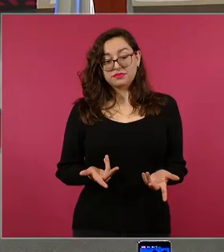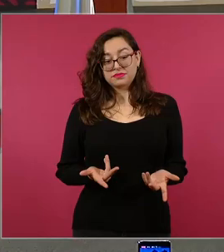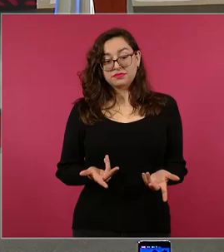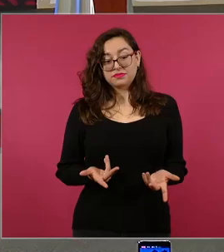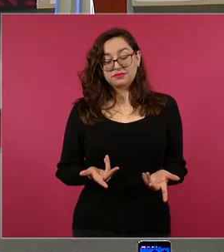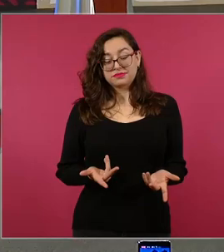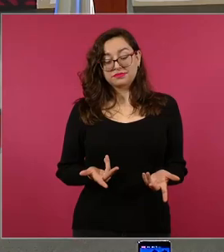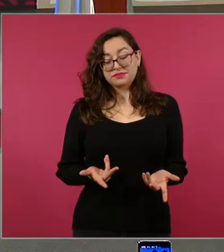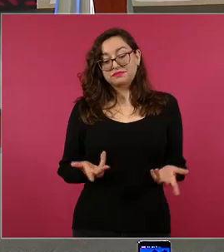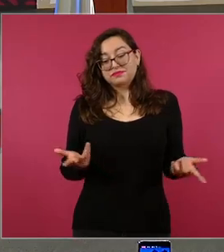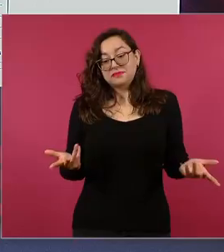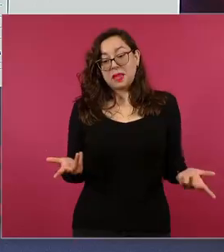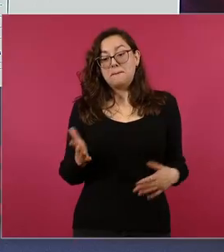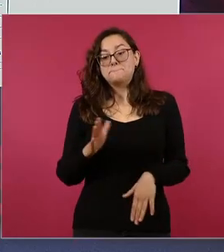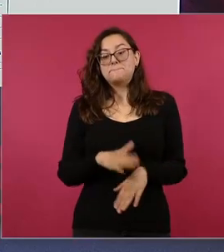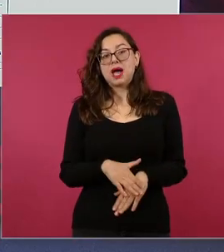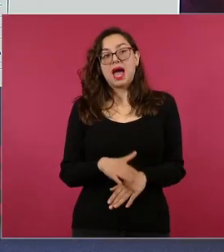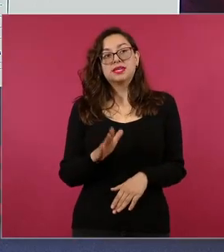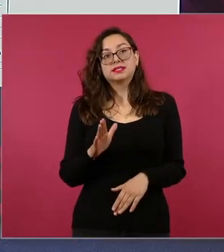bueno, lo más lógico